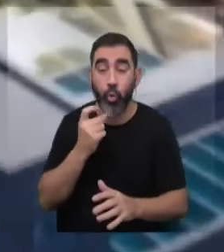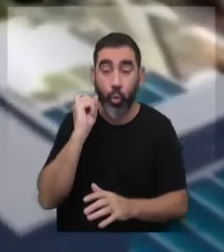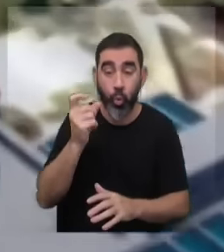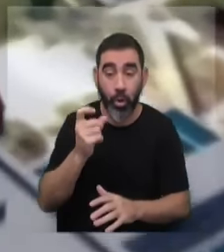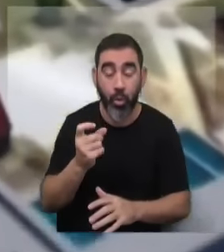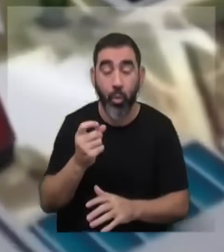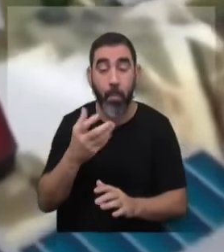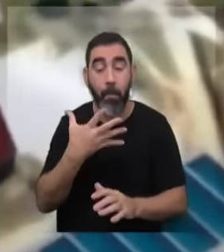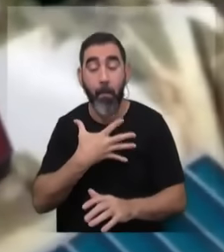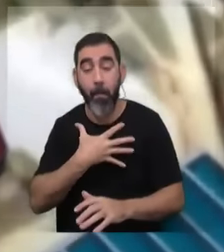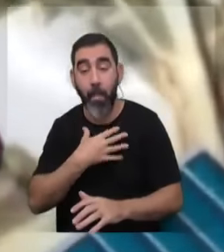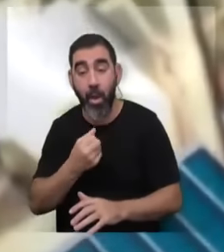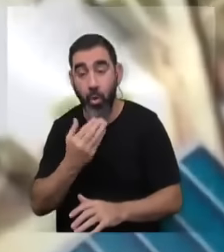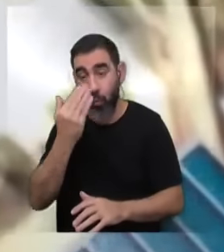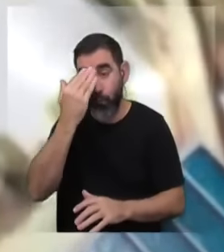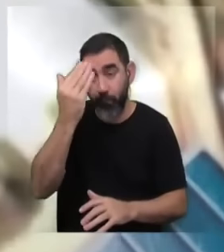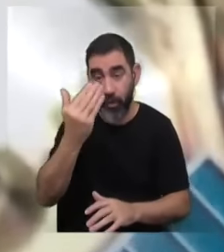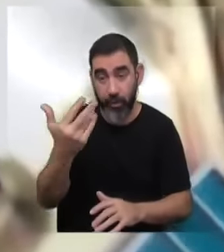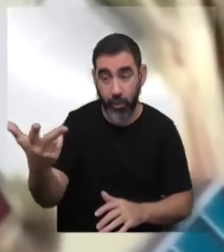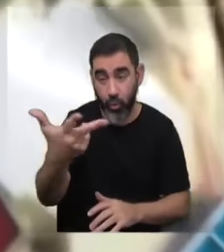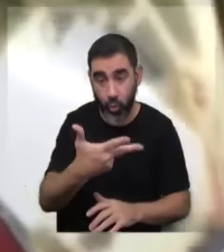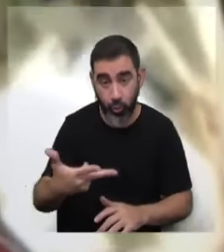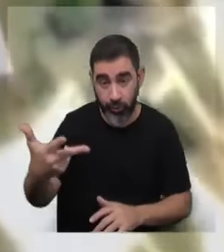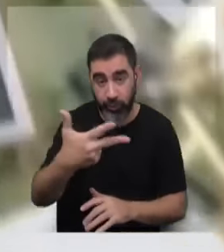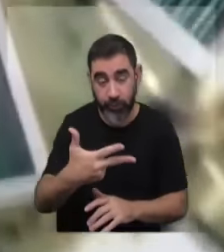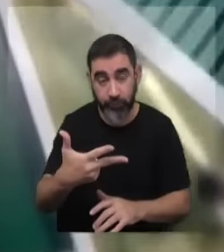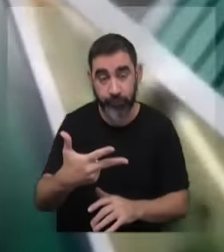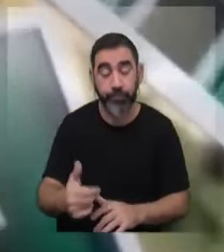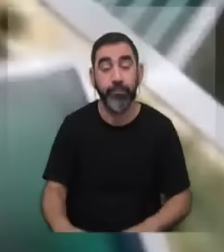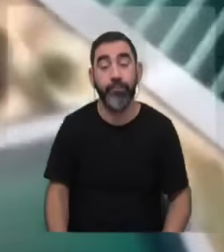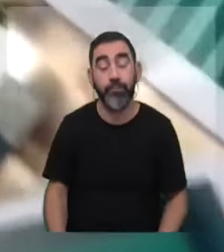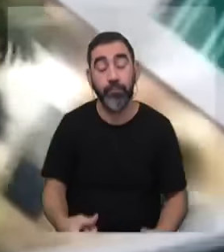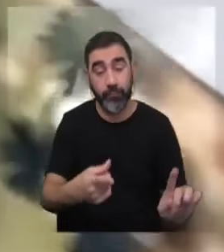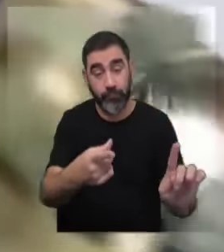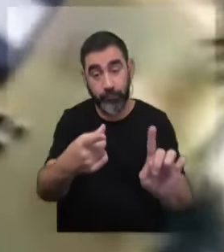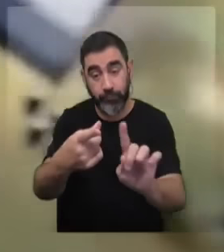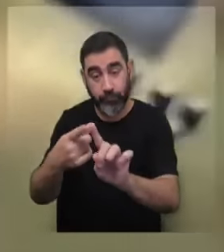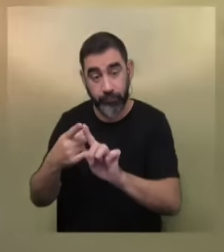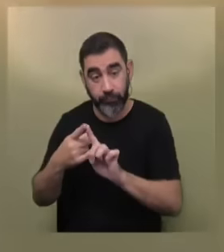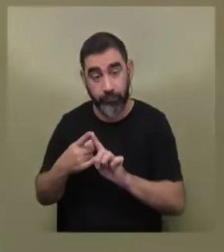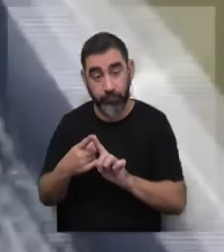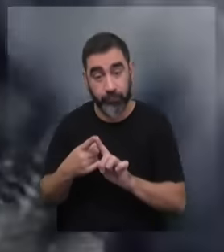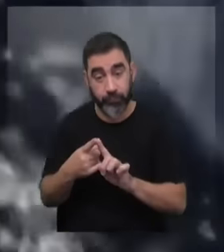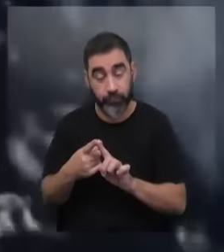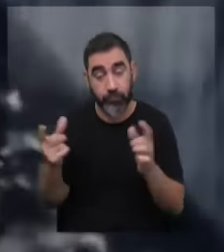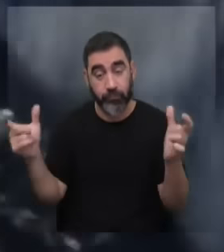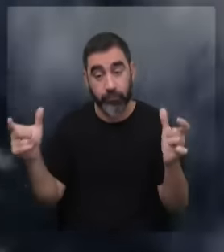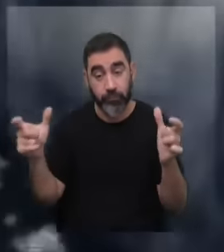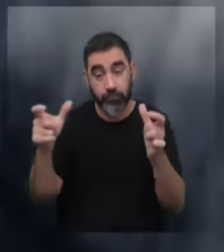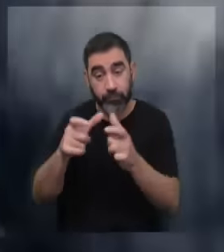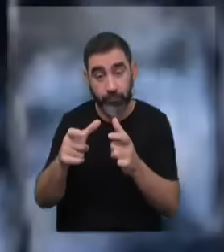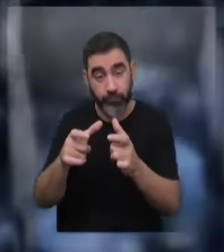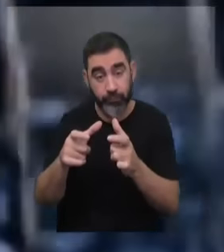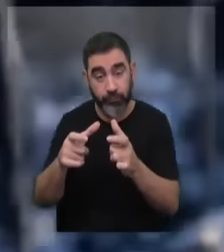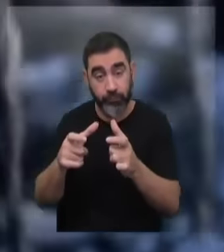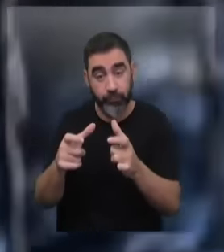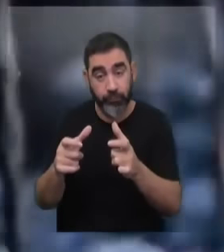como el partido nacional y el frente amplio digamos acordamos en la comisión